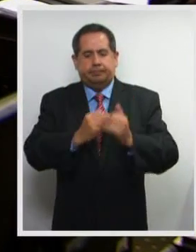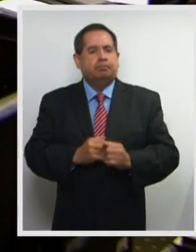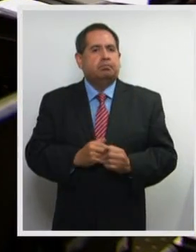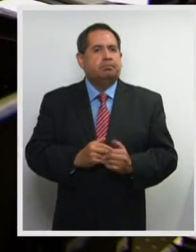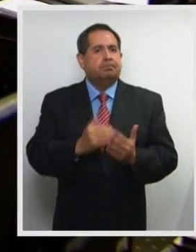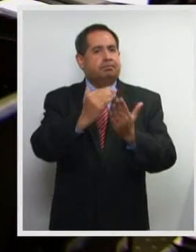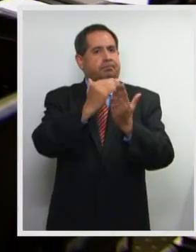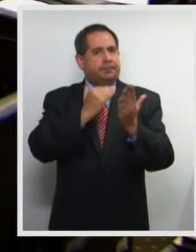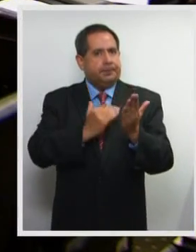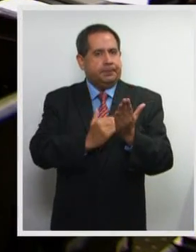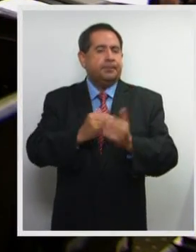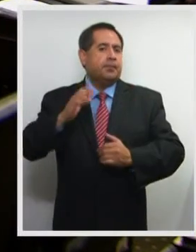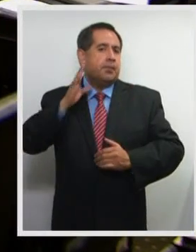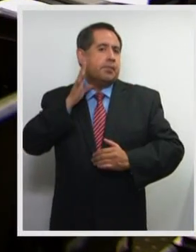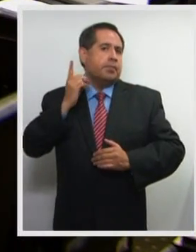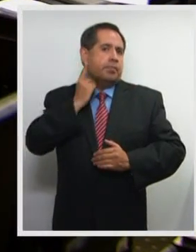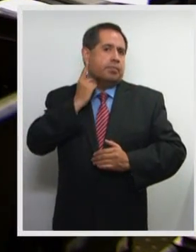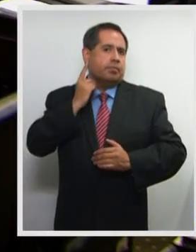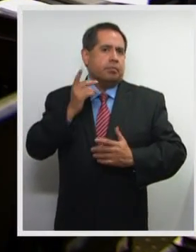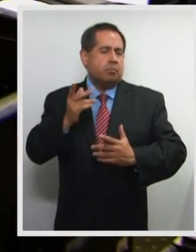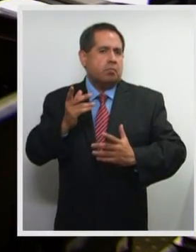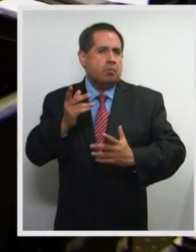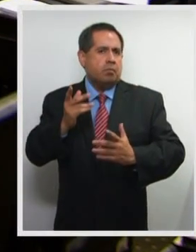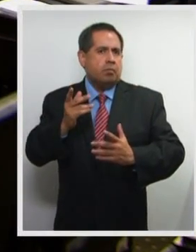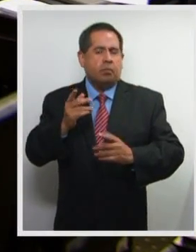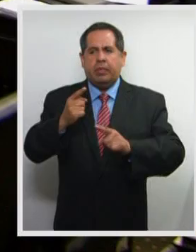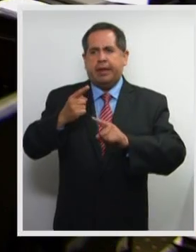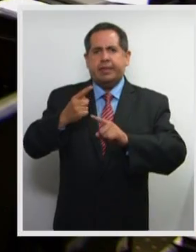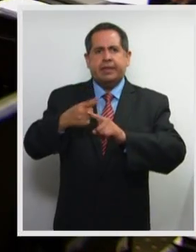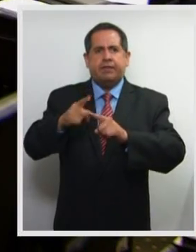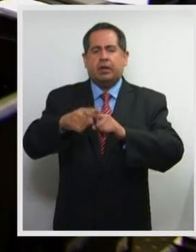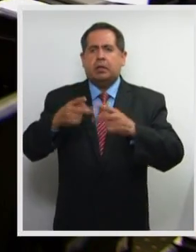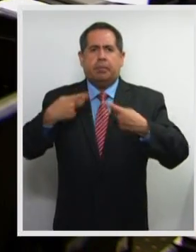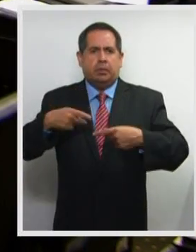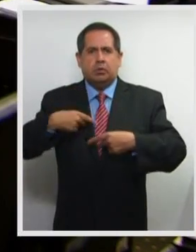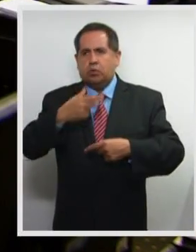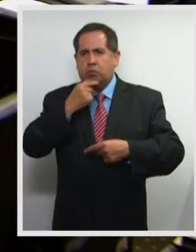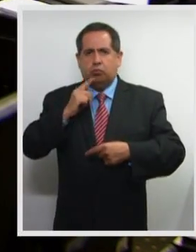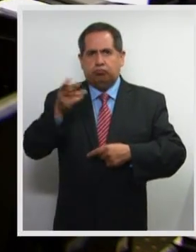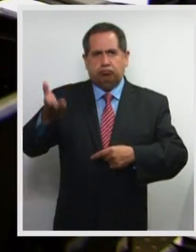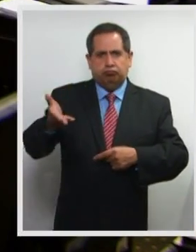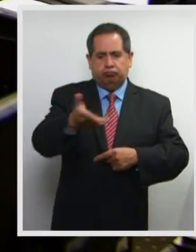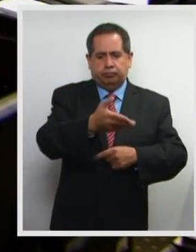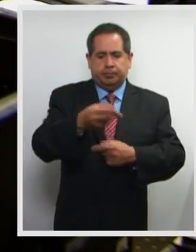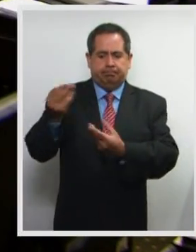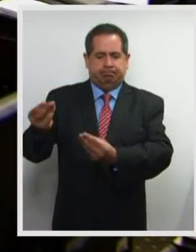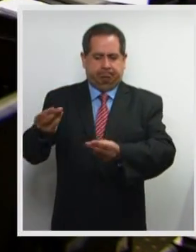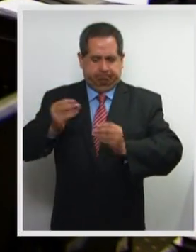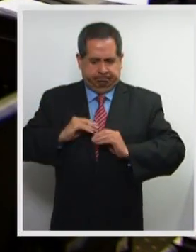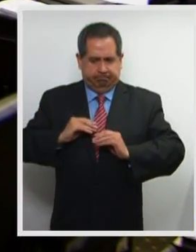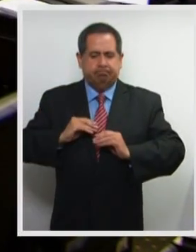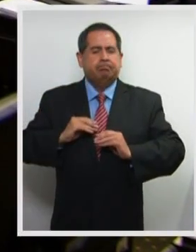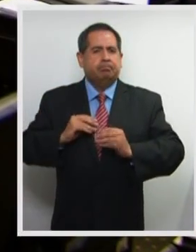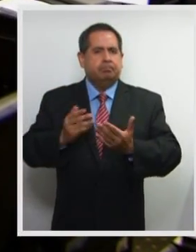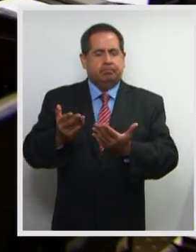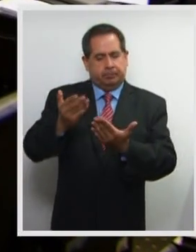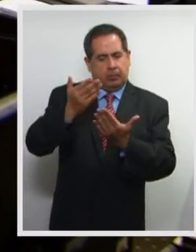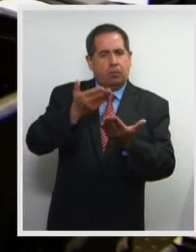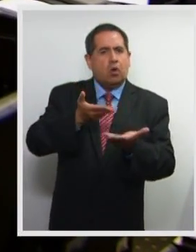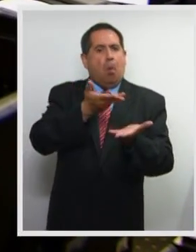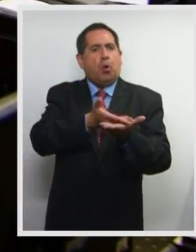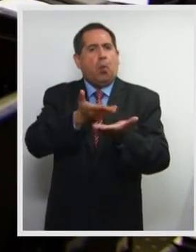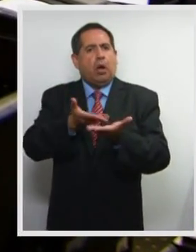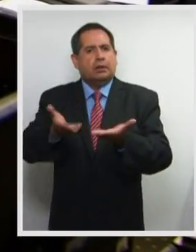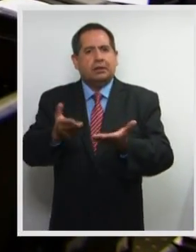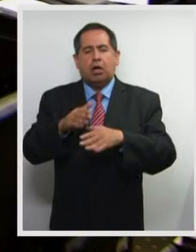de Diputados, de diversas ciudadanas y ciudadanos por las que se remiten propuestas relativas